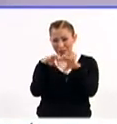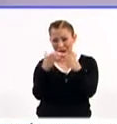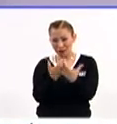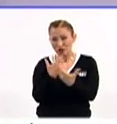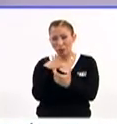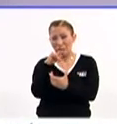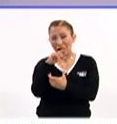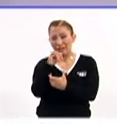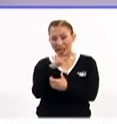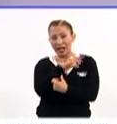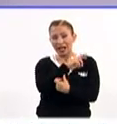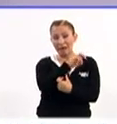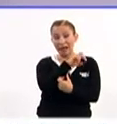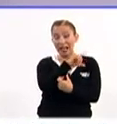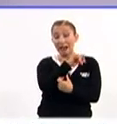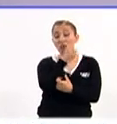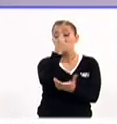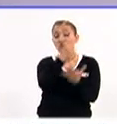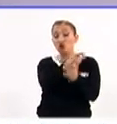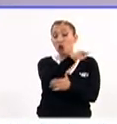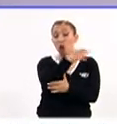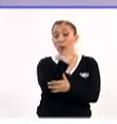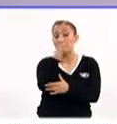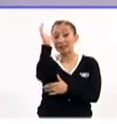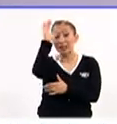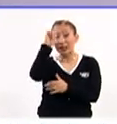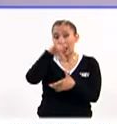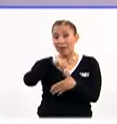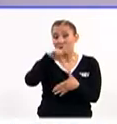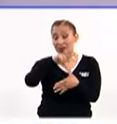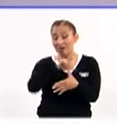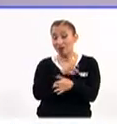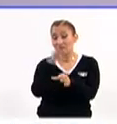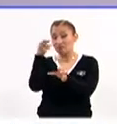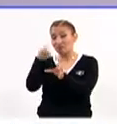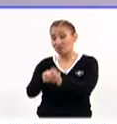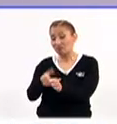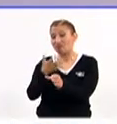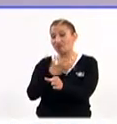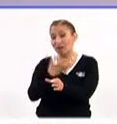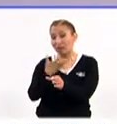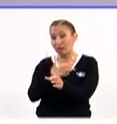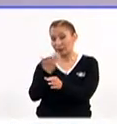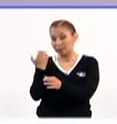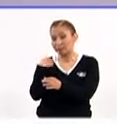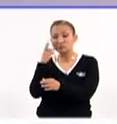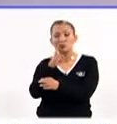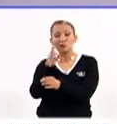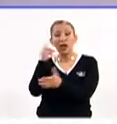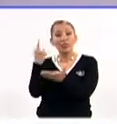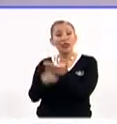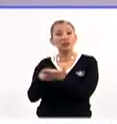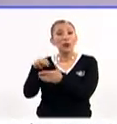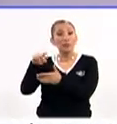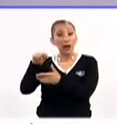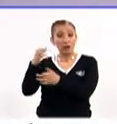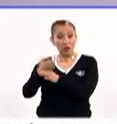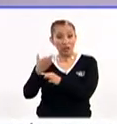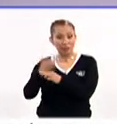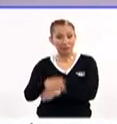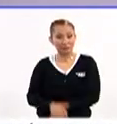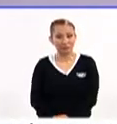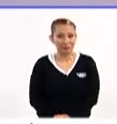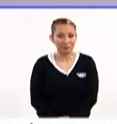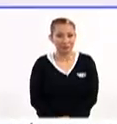que el doctor Rafael Navarro es el único científico latinoamericano que tiene un experimento en Marte actualmente.